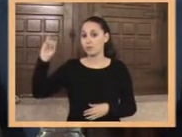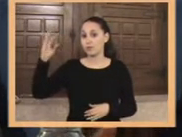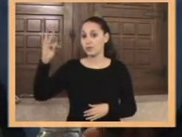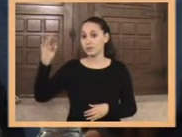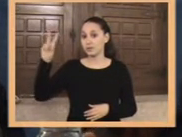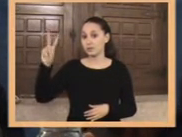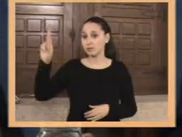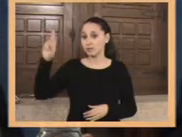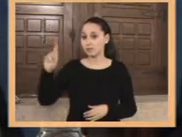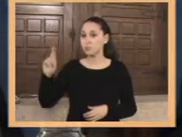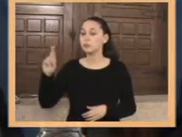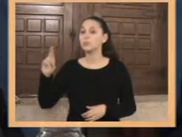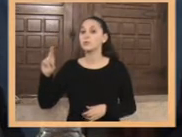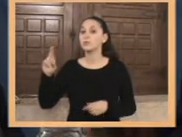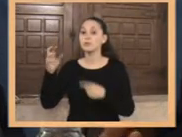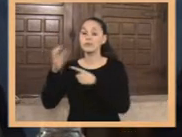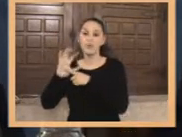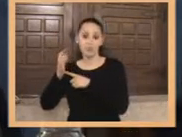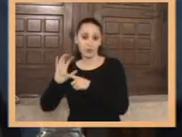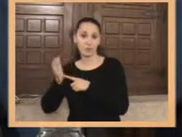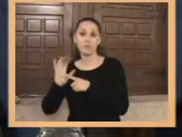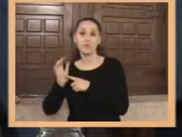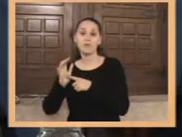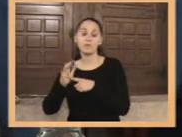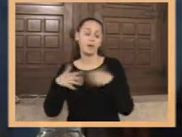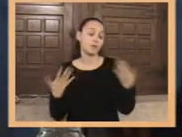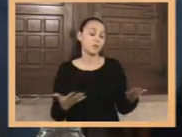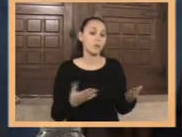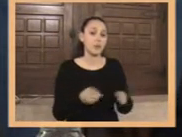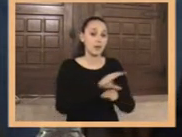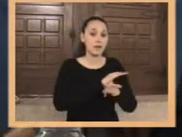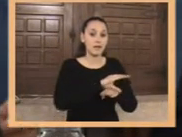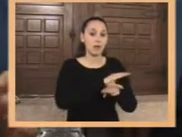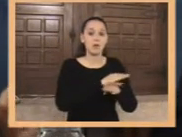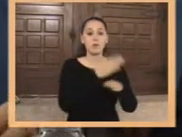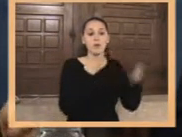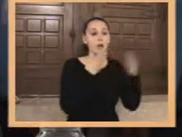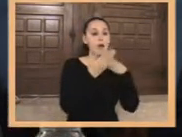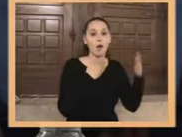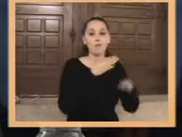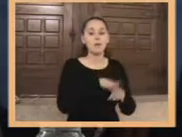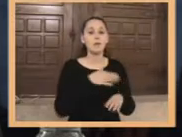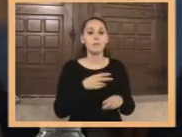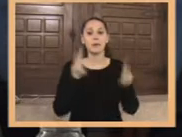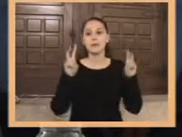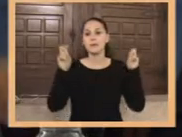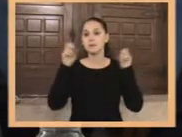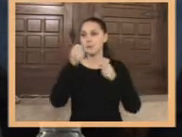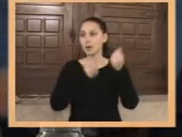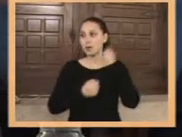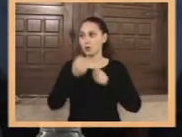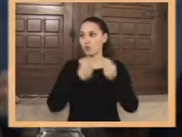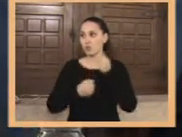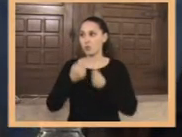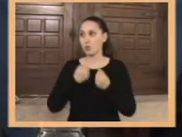lo tanto, pues yo esos papeles aquí no los tengo, es pues hablar con el concejal y que le traslade las cuestiones económicas. Pero ya digo, se ha dado